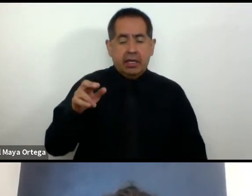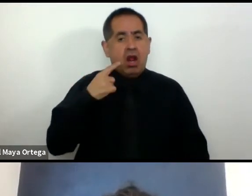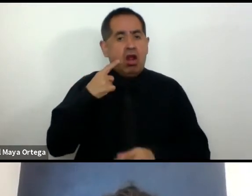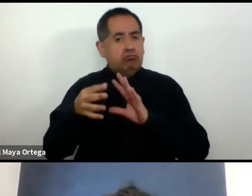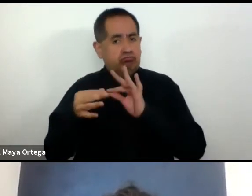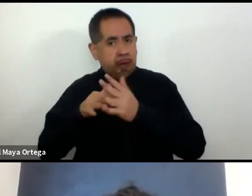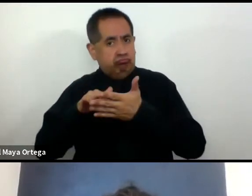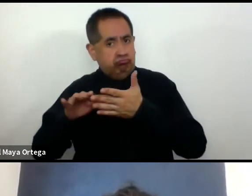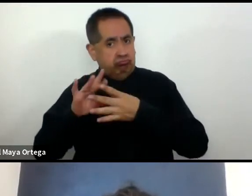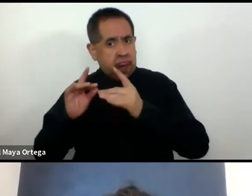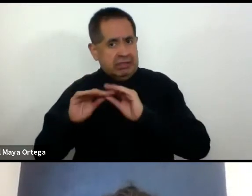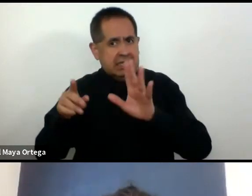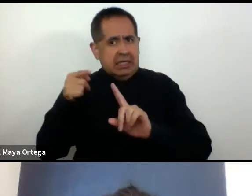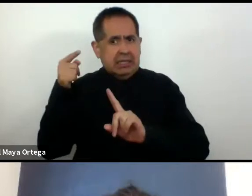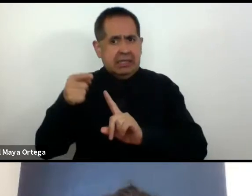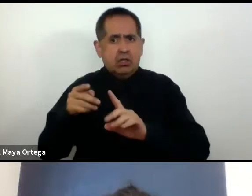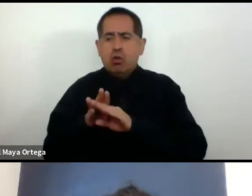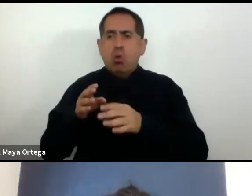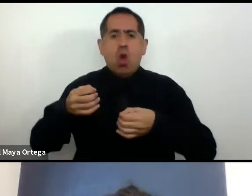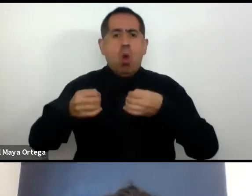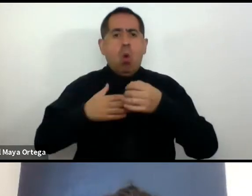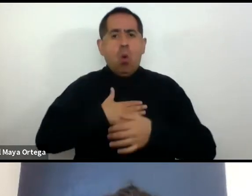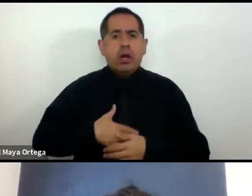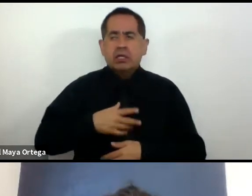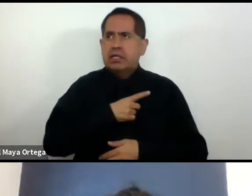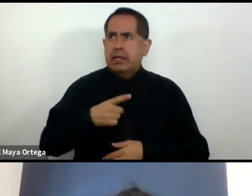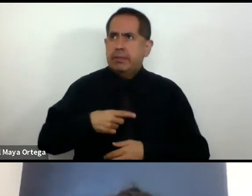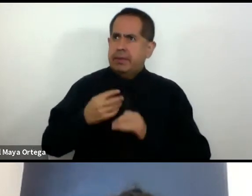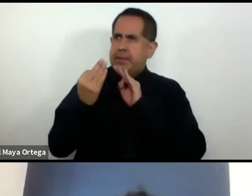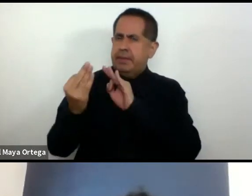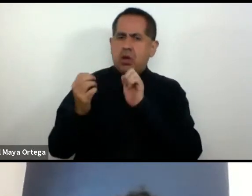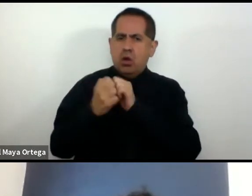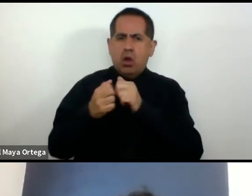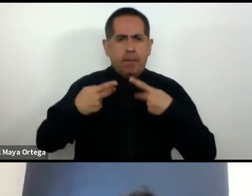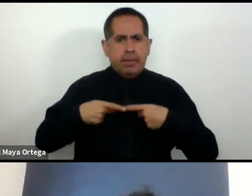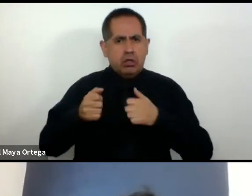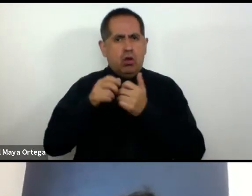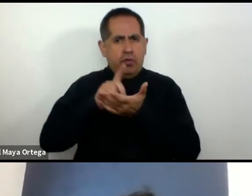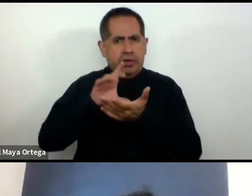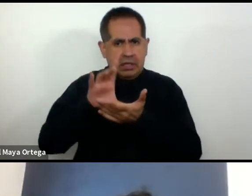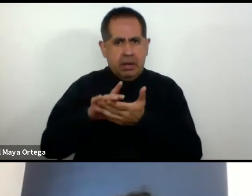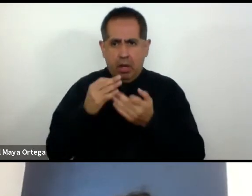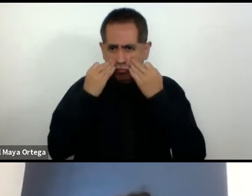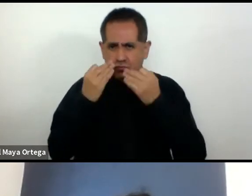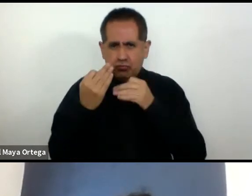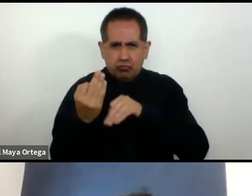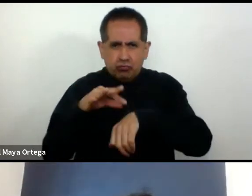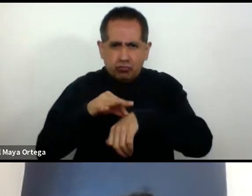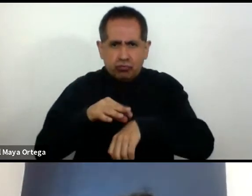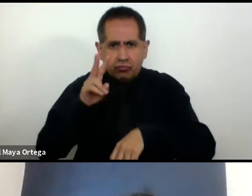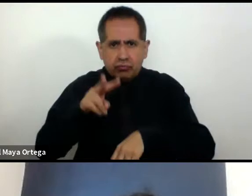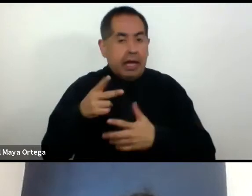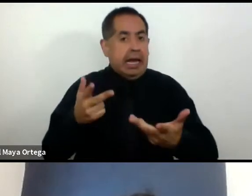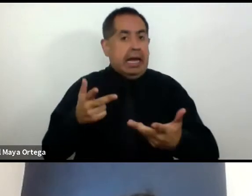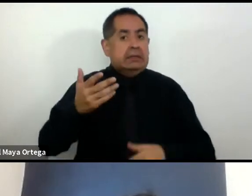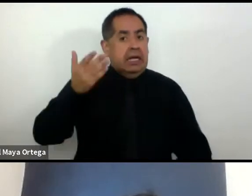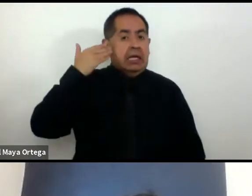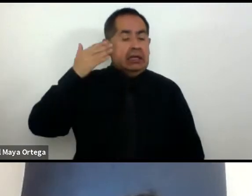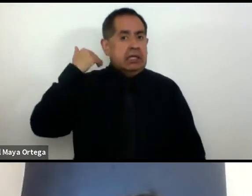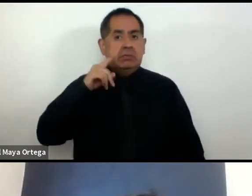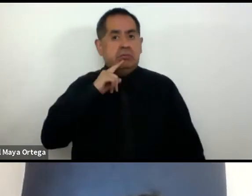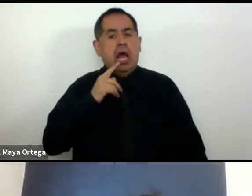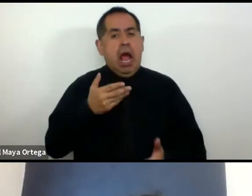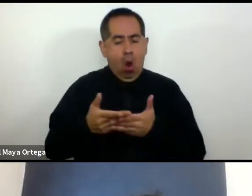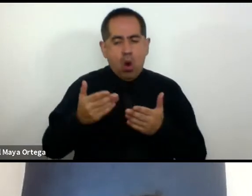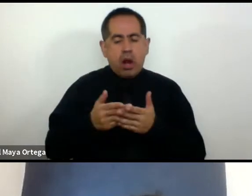como que el juez tiene que entrevistarse de manera personal con la persona con discapacidad. Eran cosas que en ese caso se pedían particularmente, pero